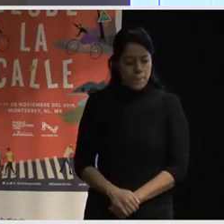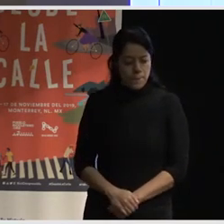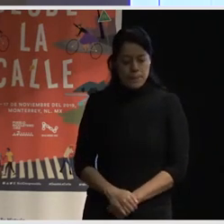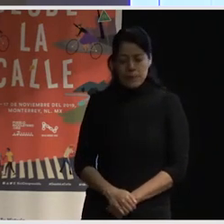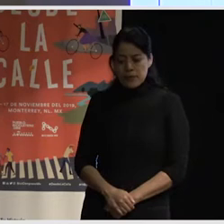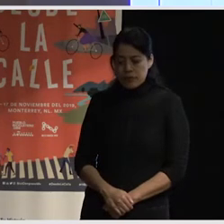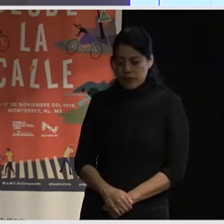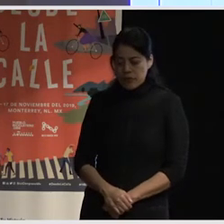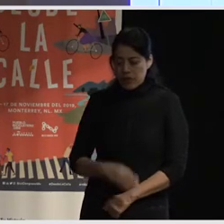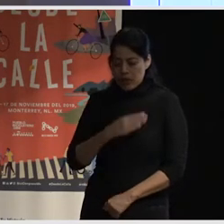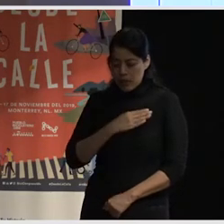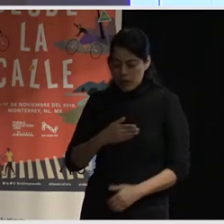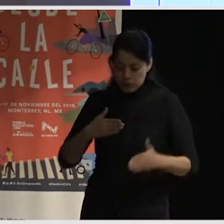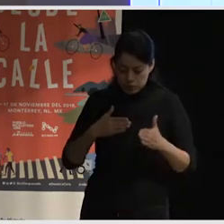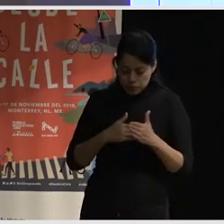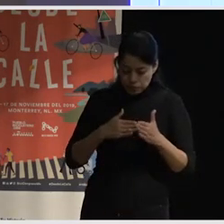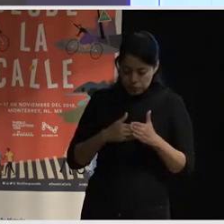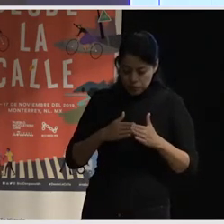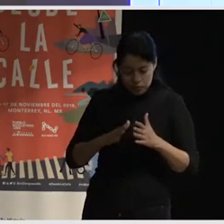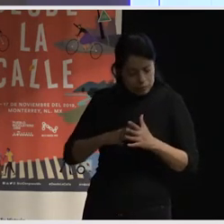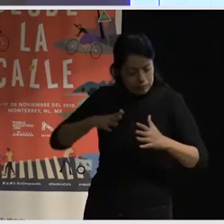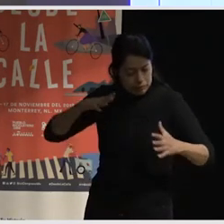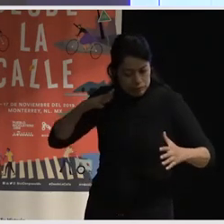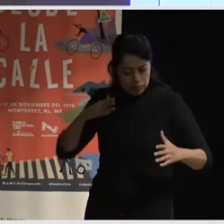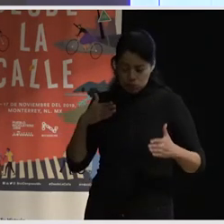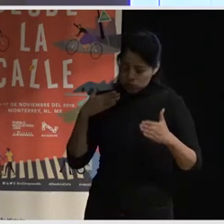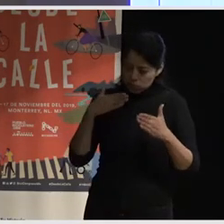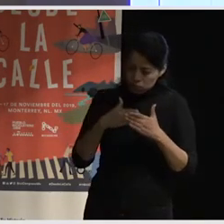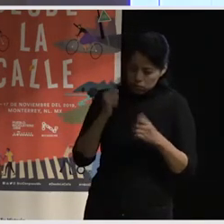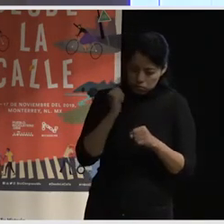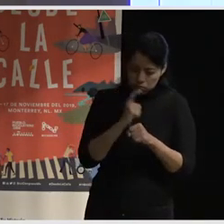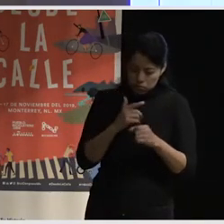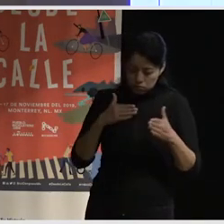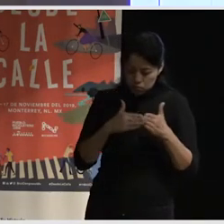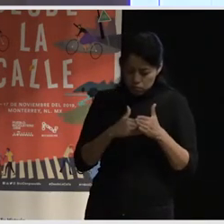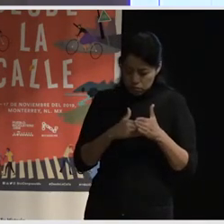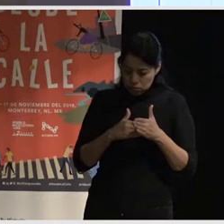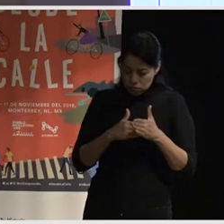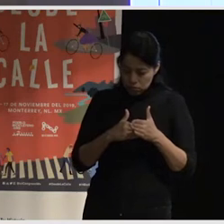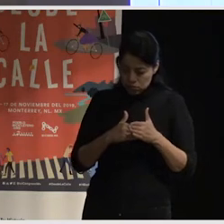bueno las barreras más grandes a las que nos hemos enfrentado además de pues es como